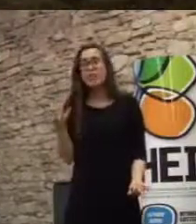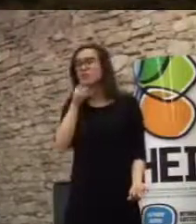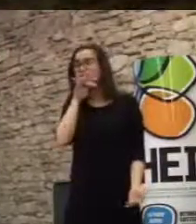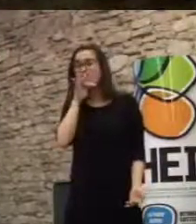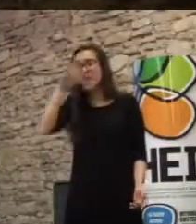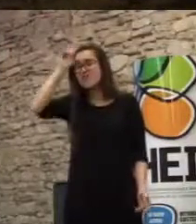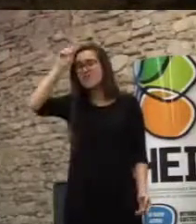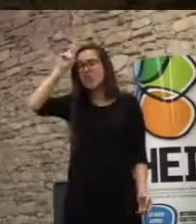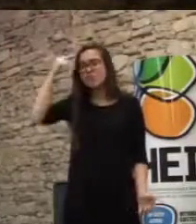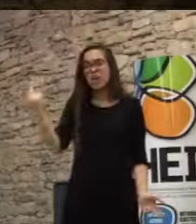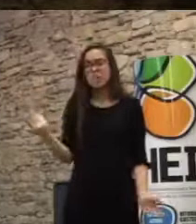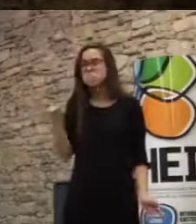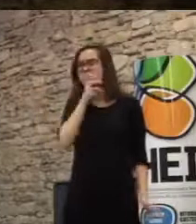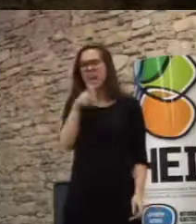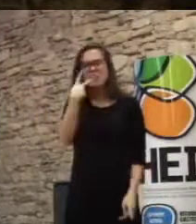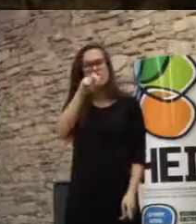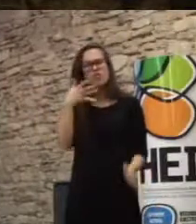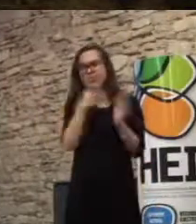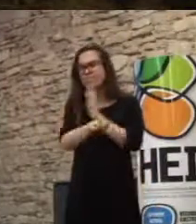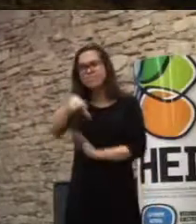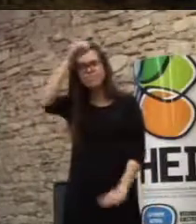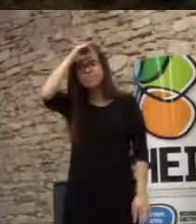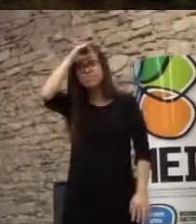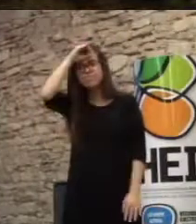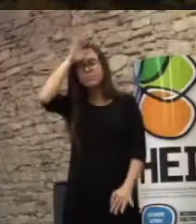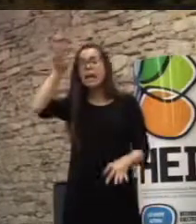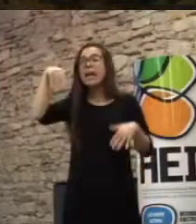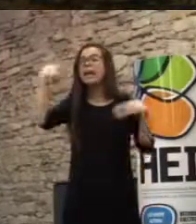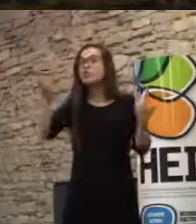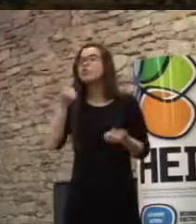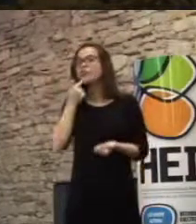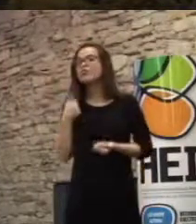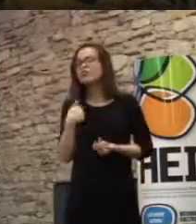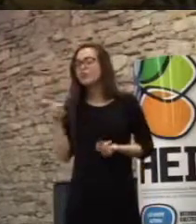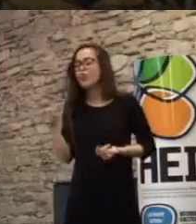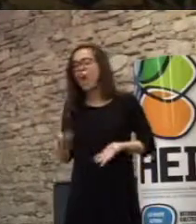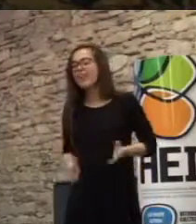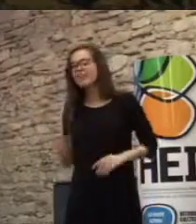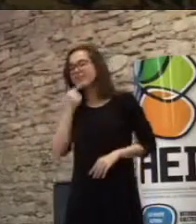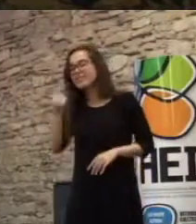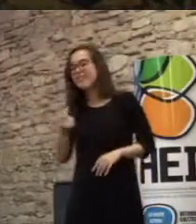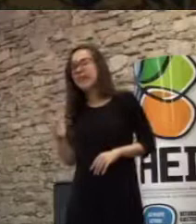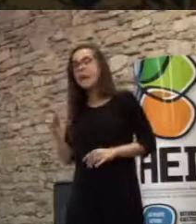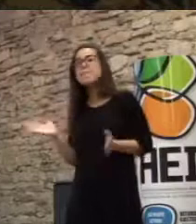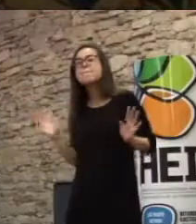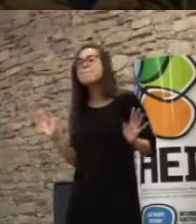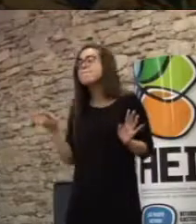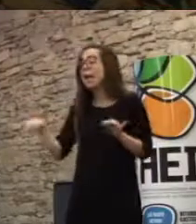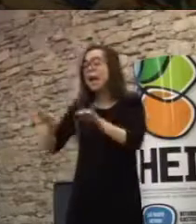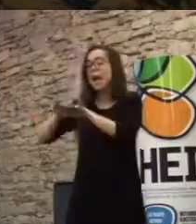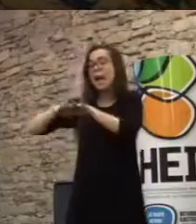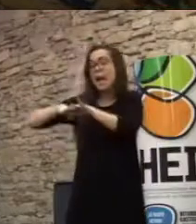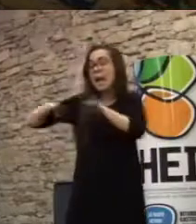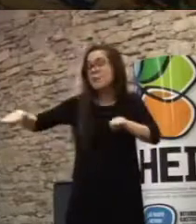sabe exactamente qué quieres decir con la palabra no entonces lo que le has dicho es no pongas los pies en la mesa no